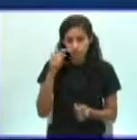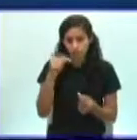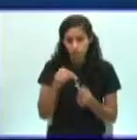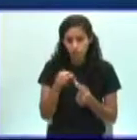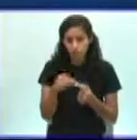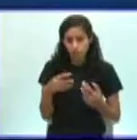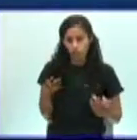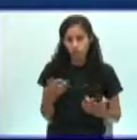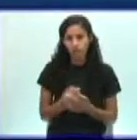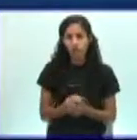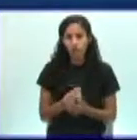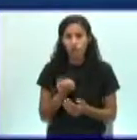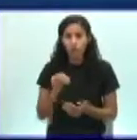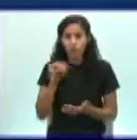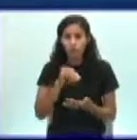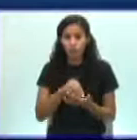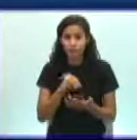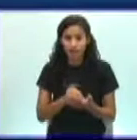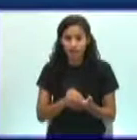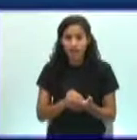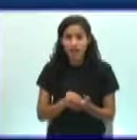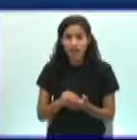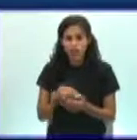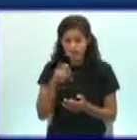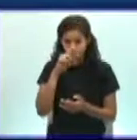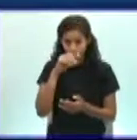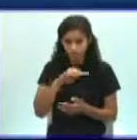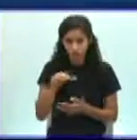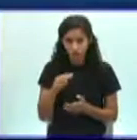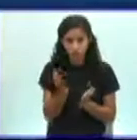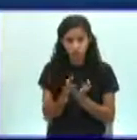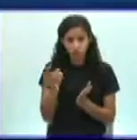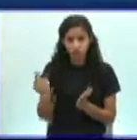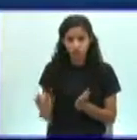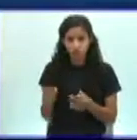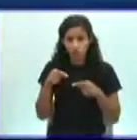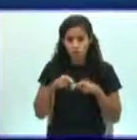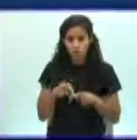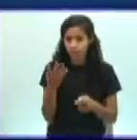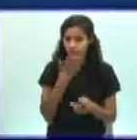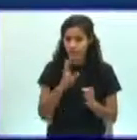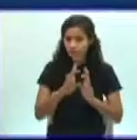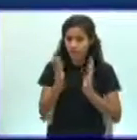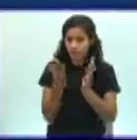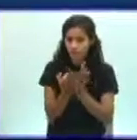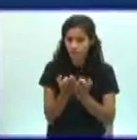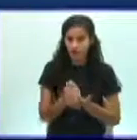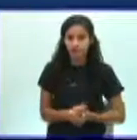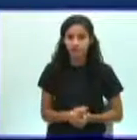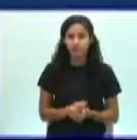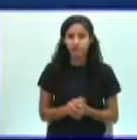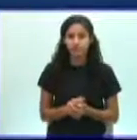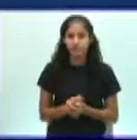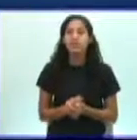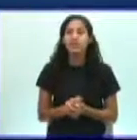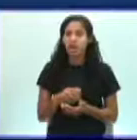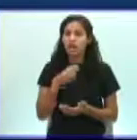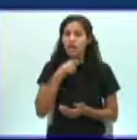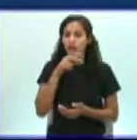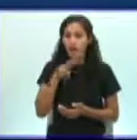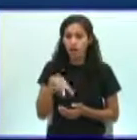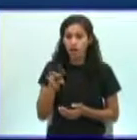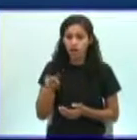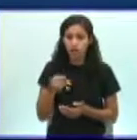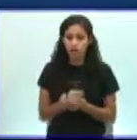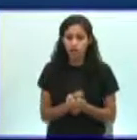objetivo orientar a los estudiantes de conjunto con sus familiares el